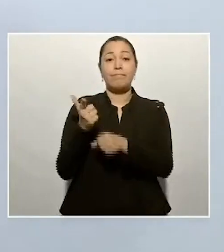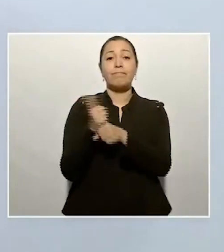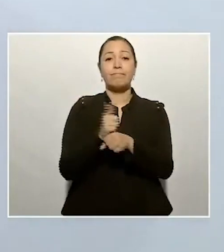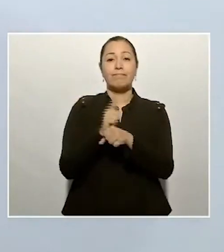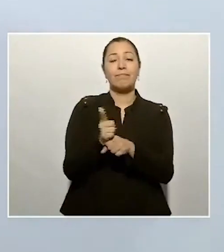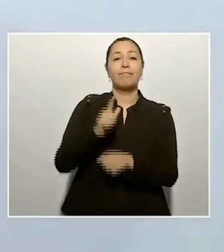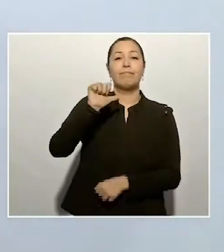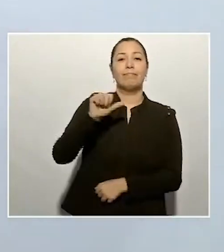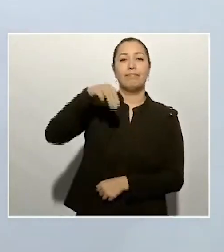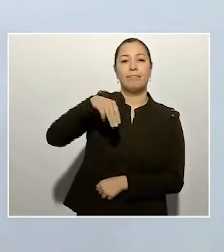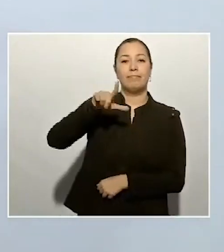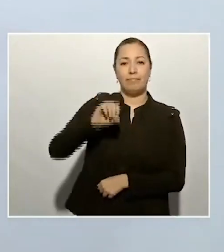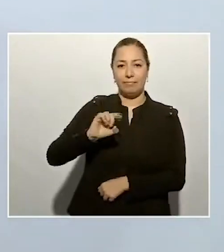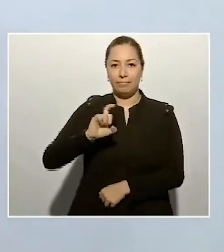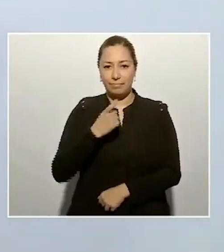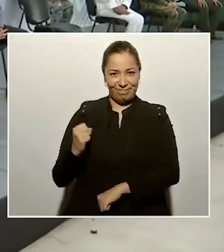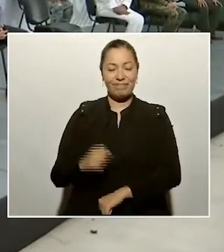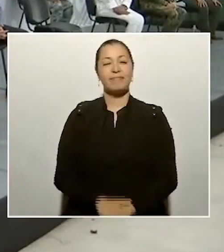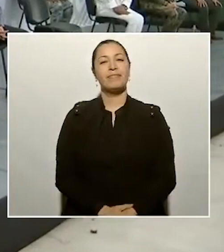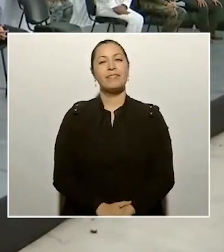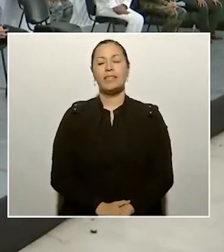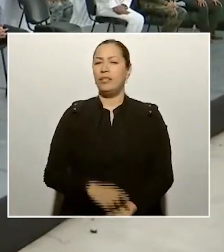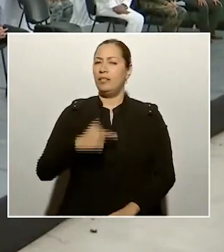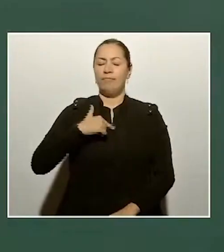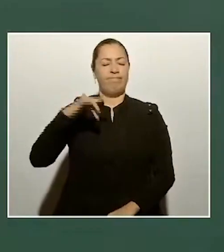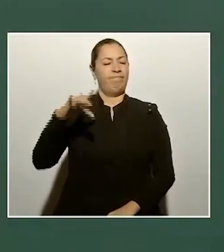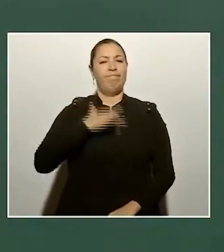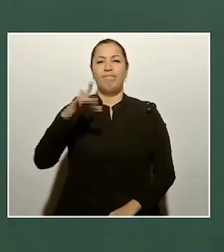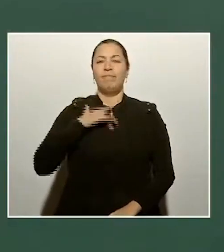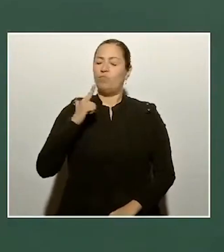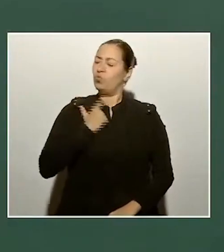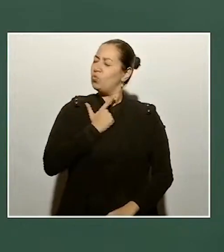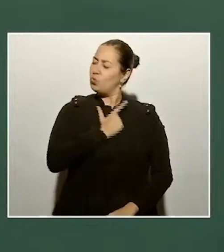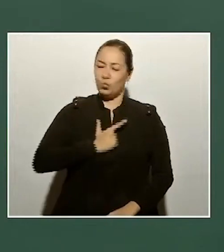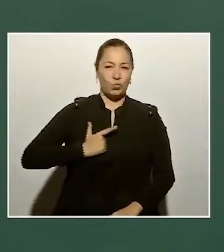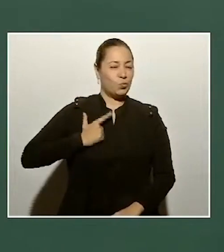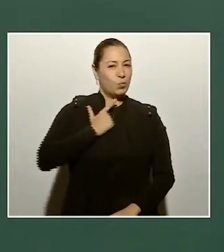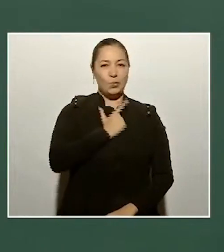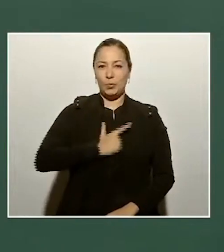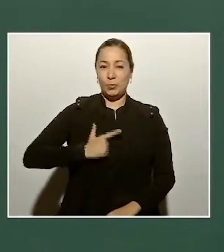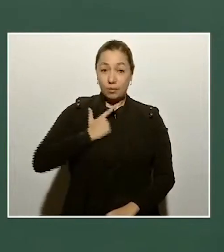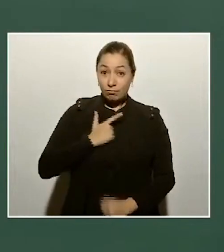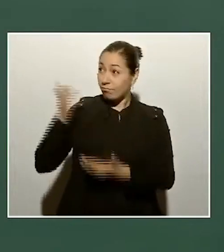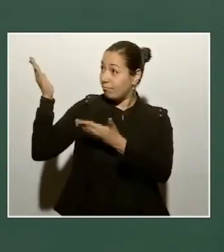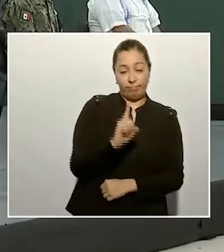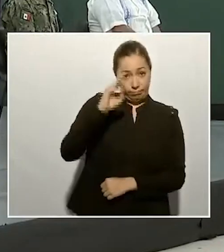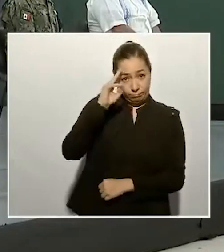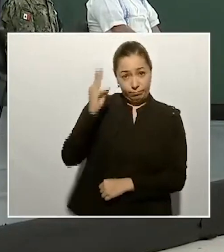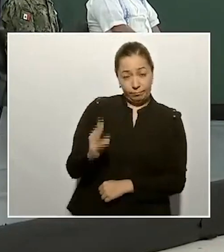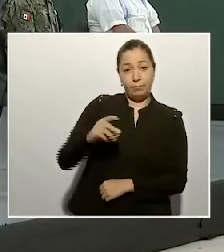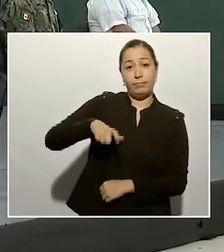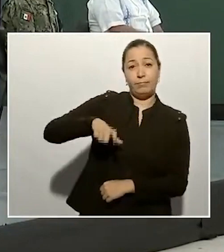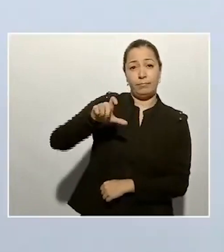último año, el mandatario ha entregado los cargos diplomáticos más importantes en España a dos exgobernadores del PRI. A